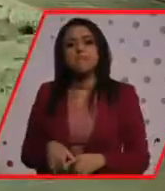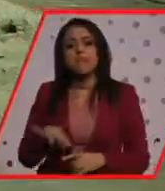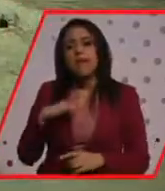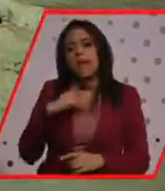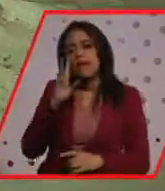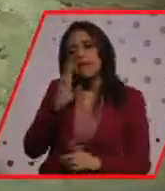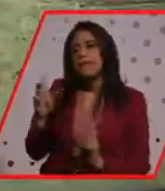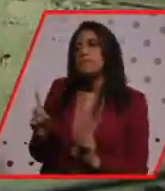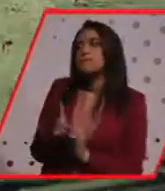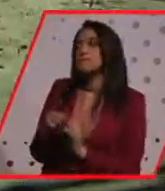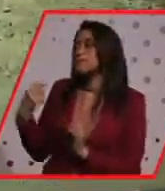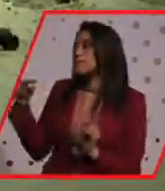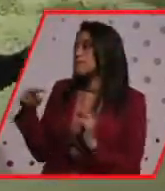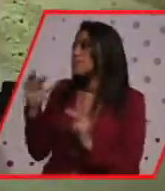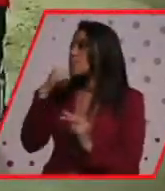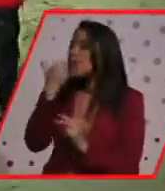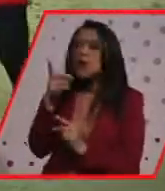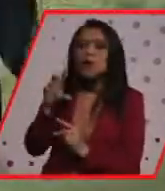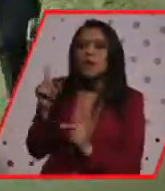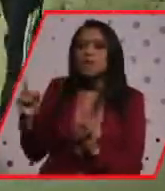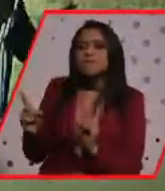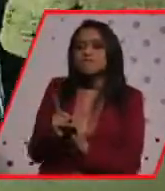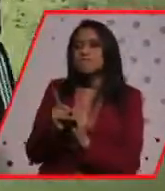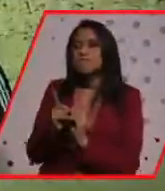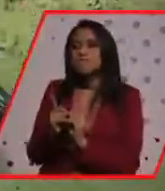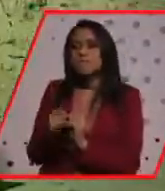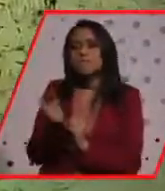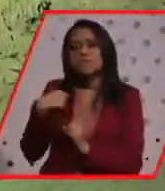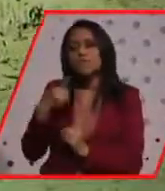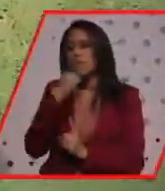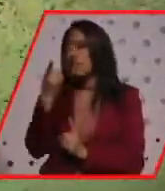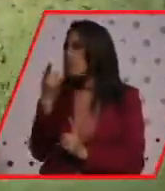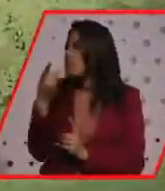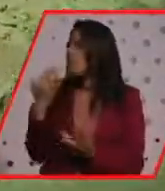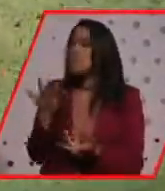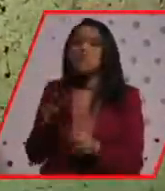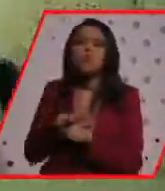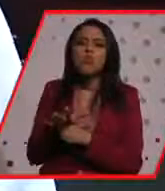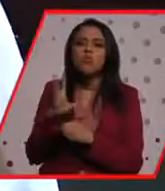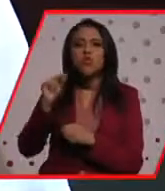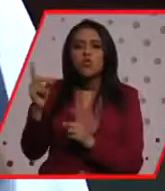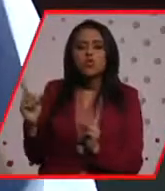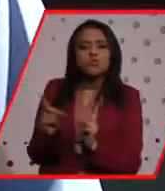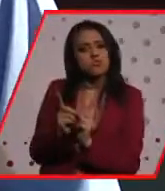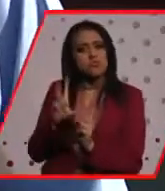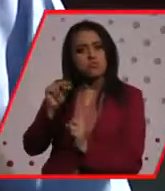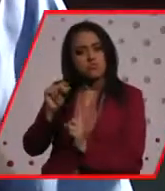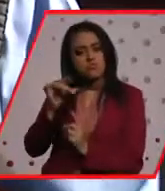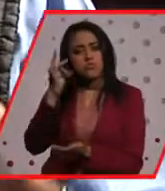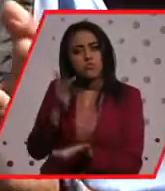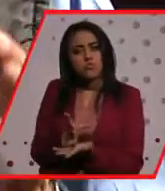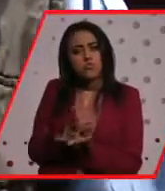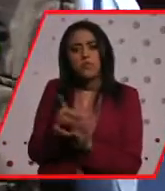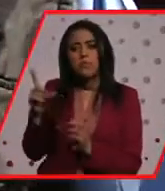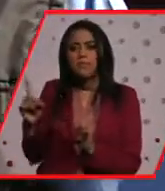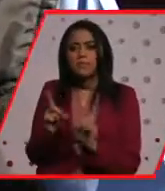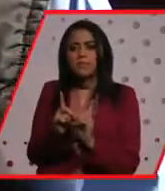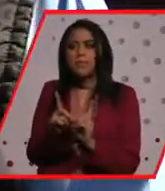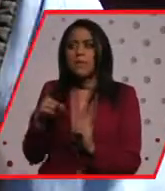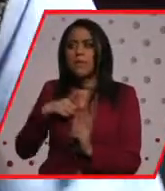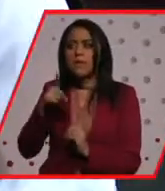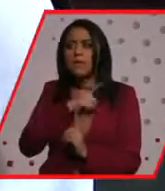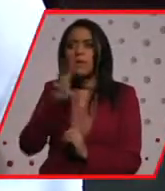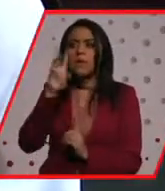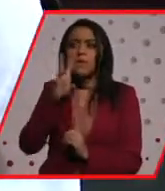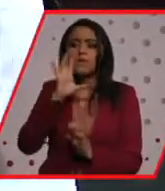cara, es que no me voy a enfrentar con todos. Yo la respuesta que le doy, le digo no es que se enfrente con todos, simplemente que armemos una